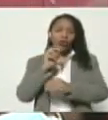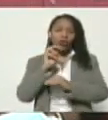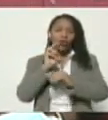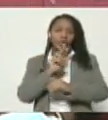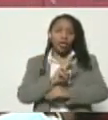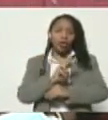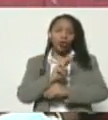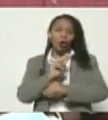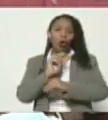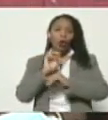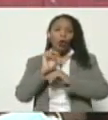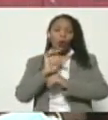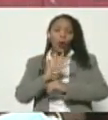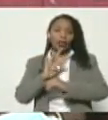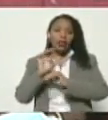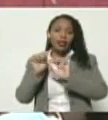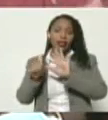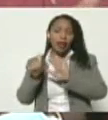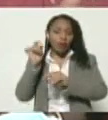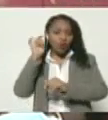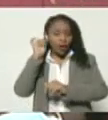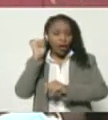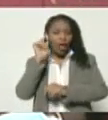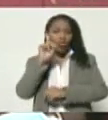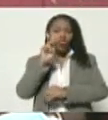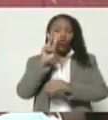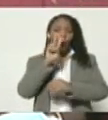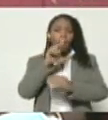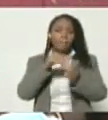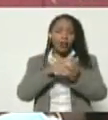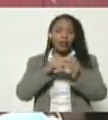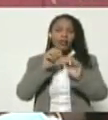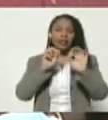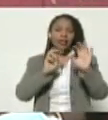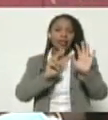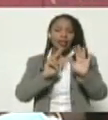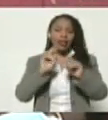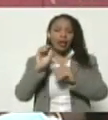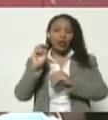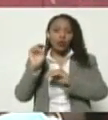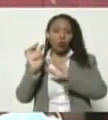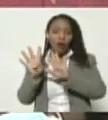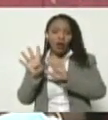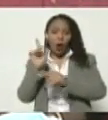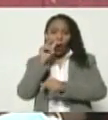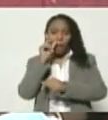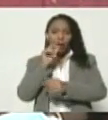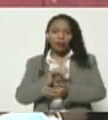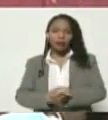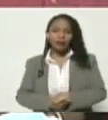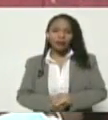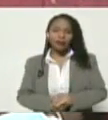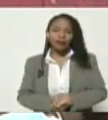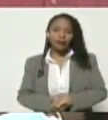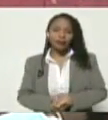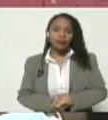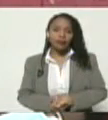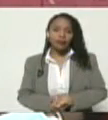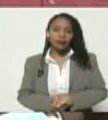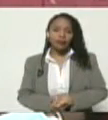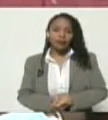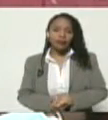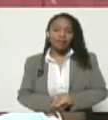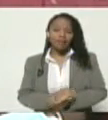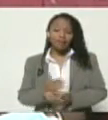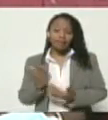2.946 son mujeres, hasta ahora 2.079 son hombres.